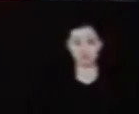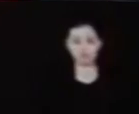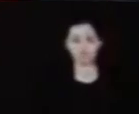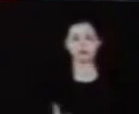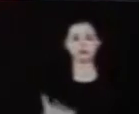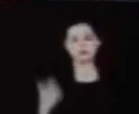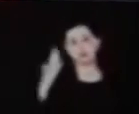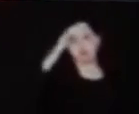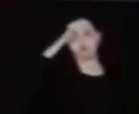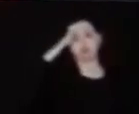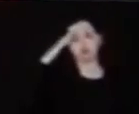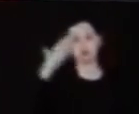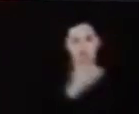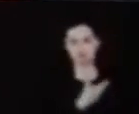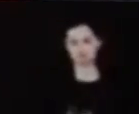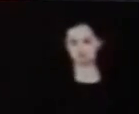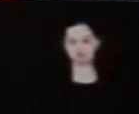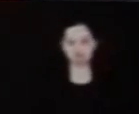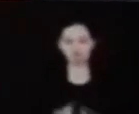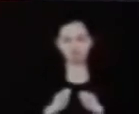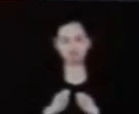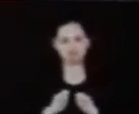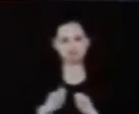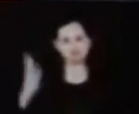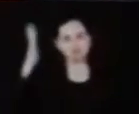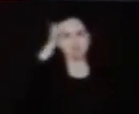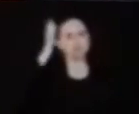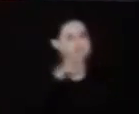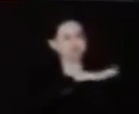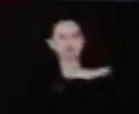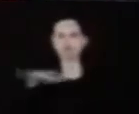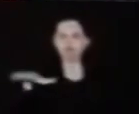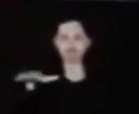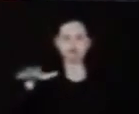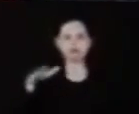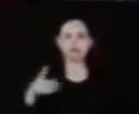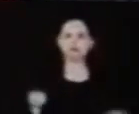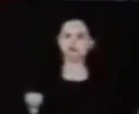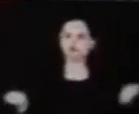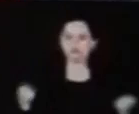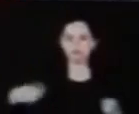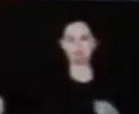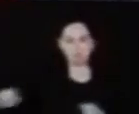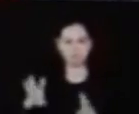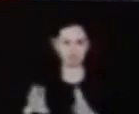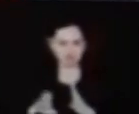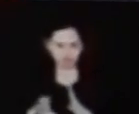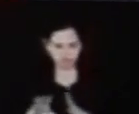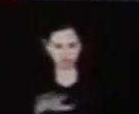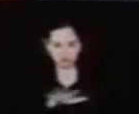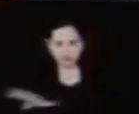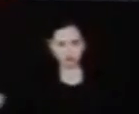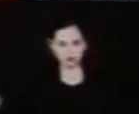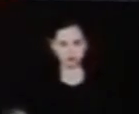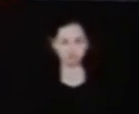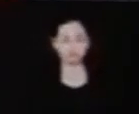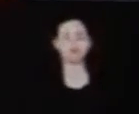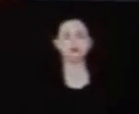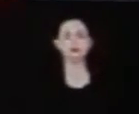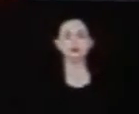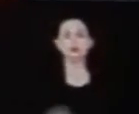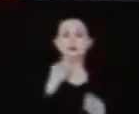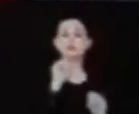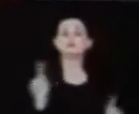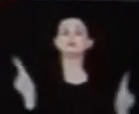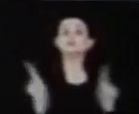del Poder Ejecutivo es el Comandante Supremo de las Fuerzas Armadas, y reafirmo